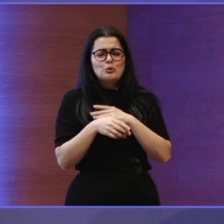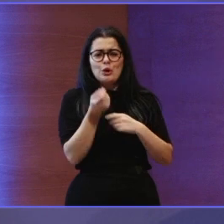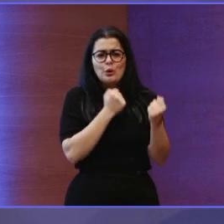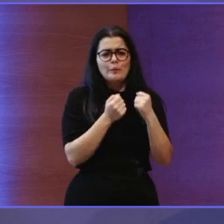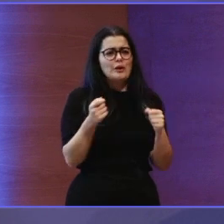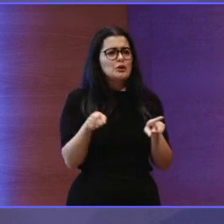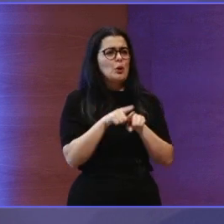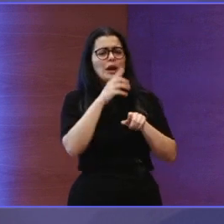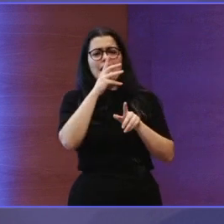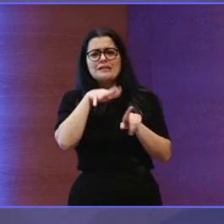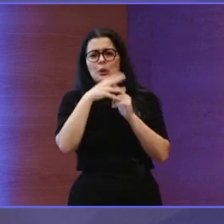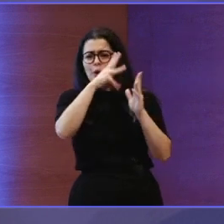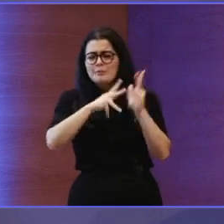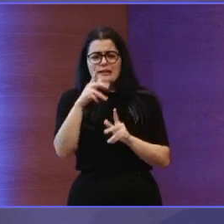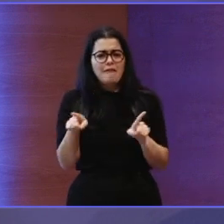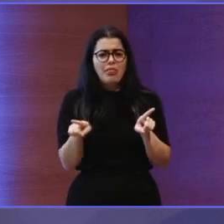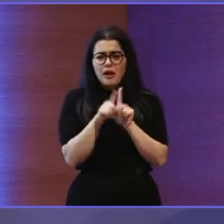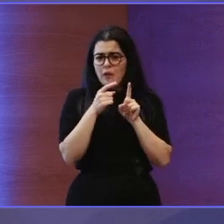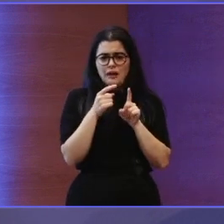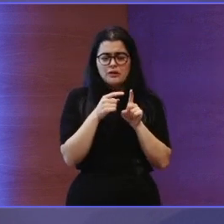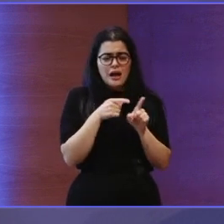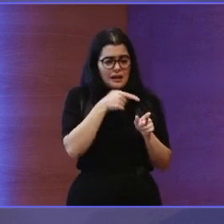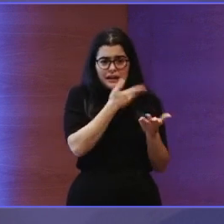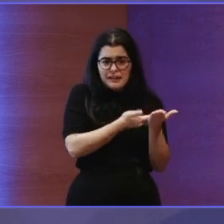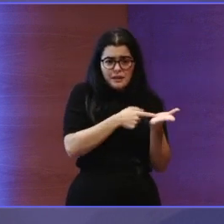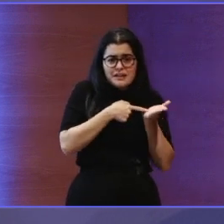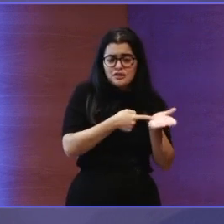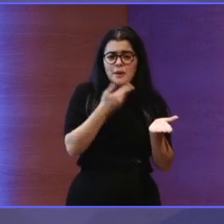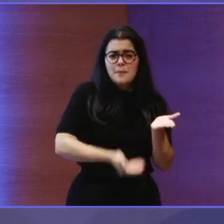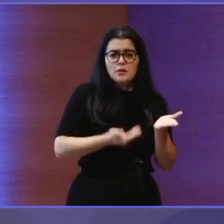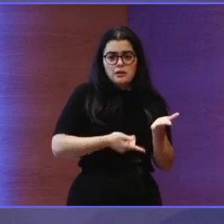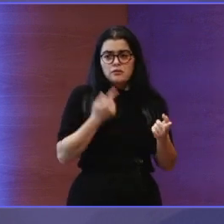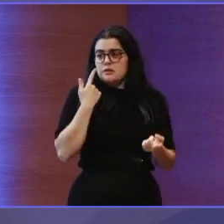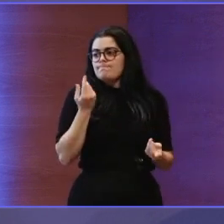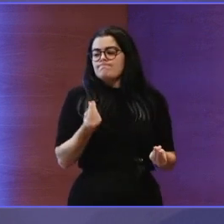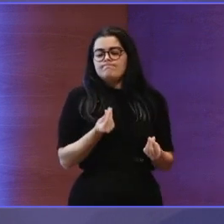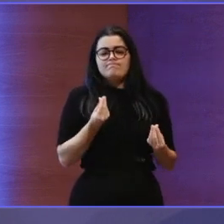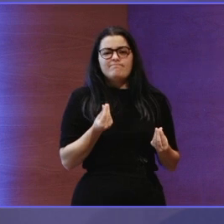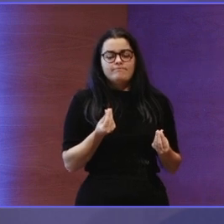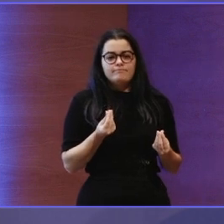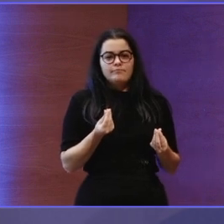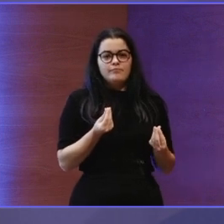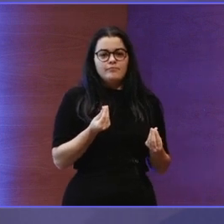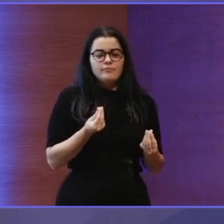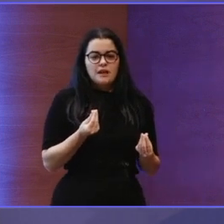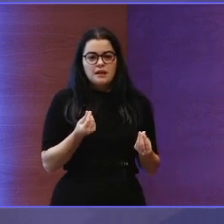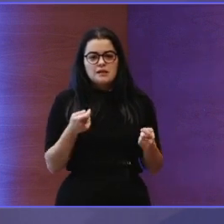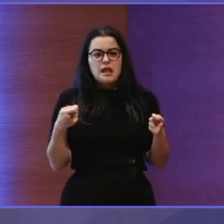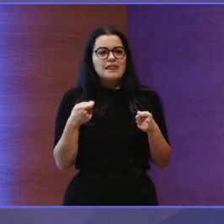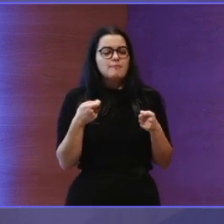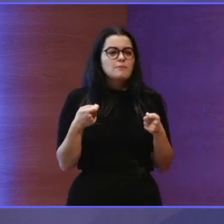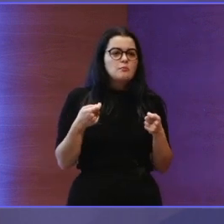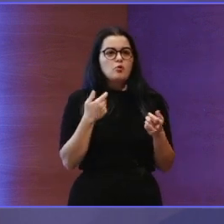administrativas eh con muchas cosas Entonces en ese choque en ese choque entre evidencia o o acercarnos